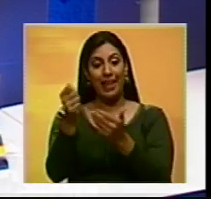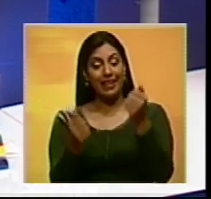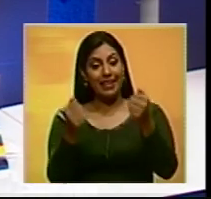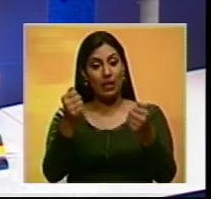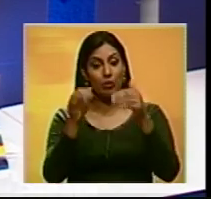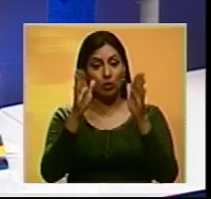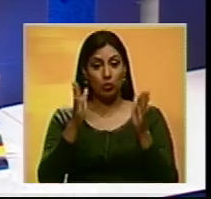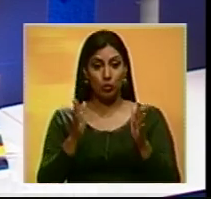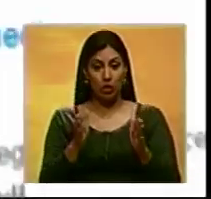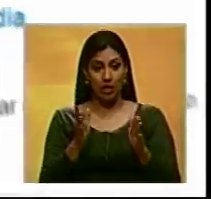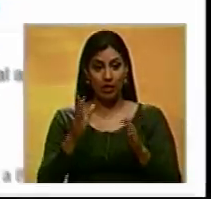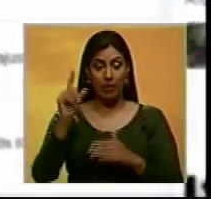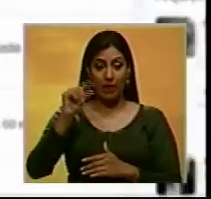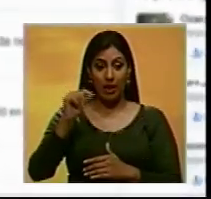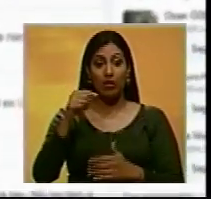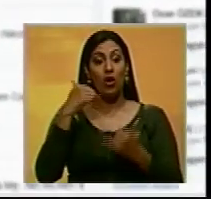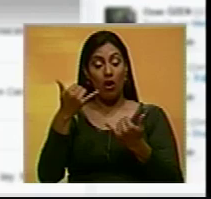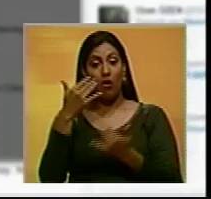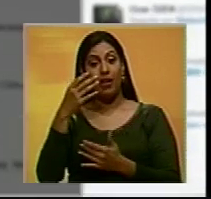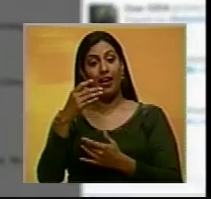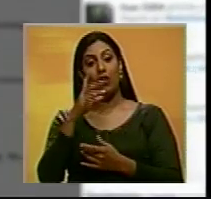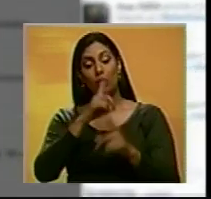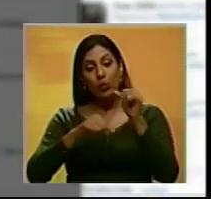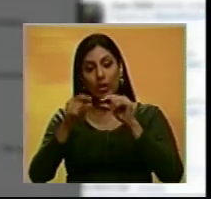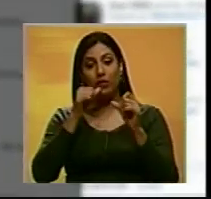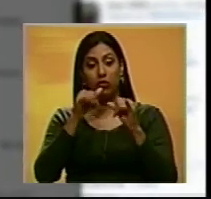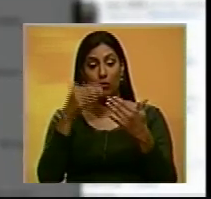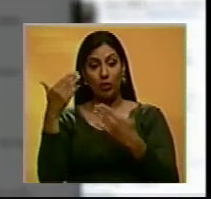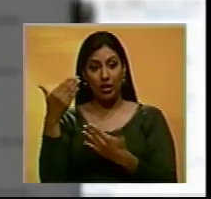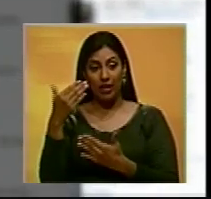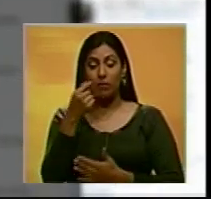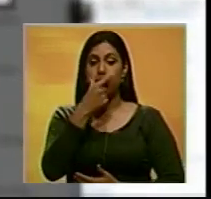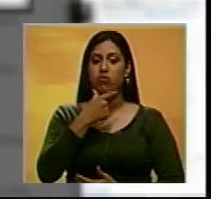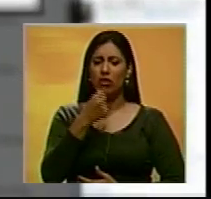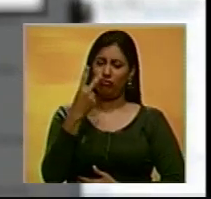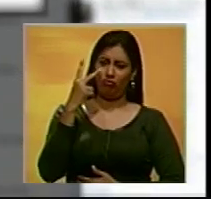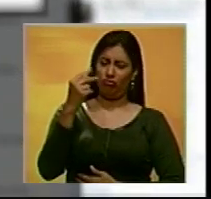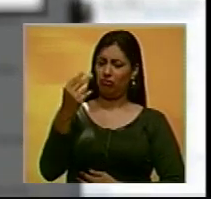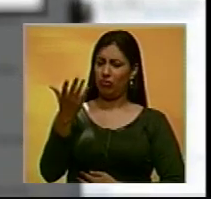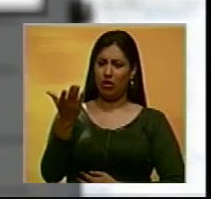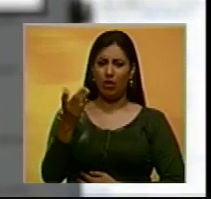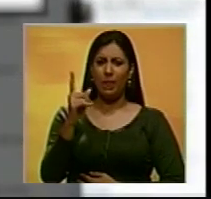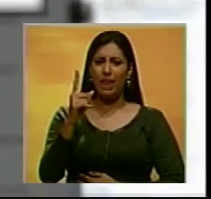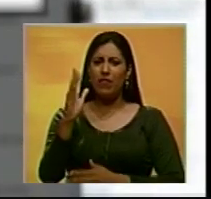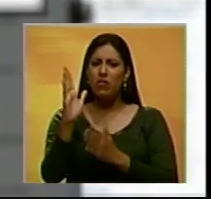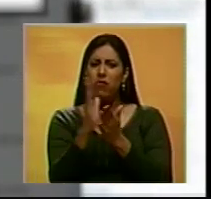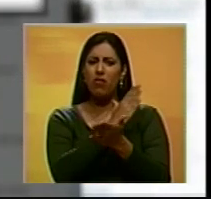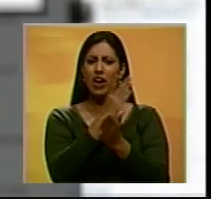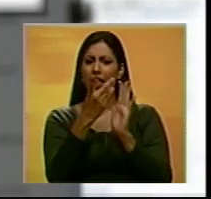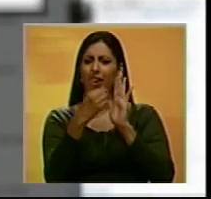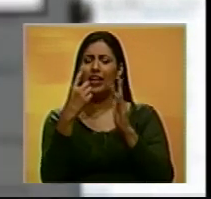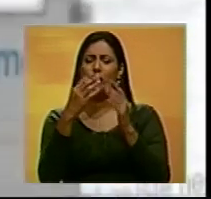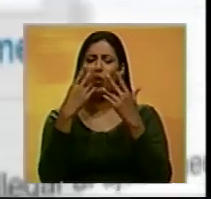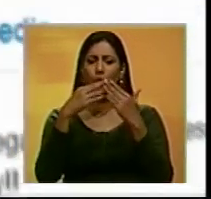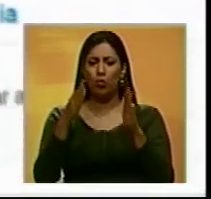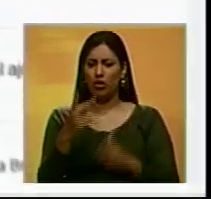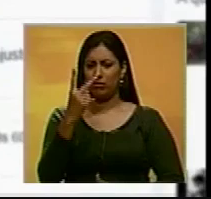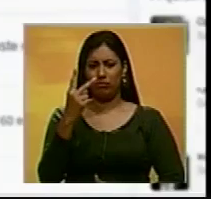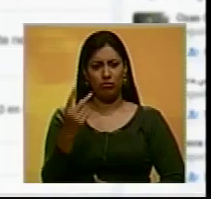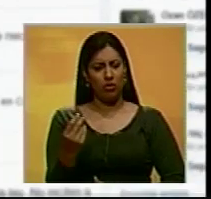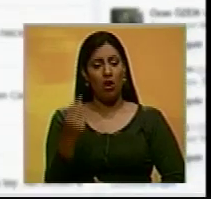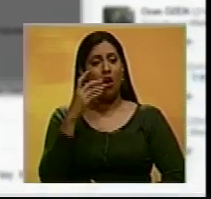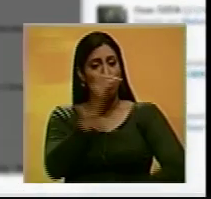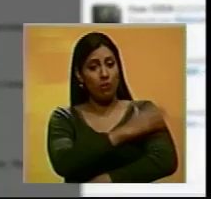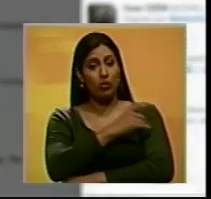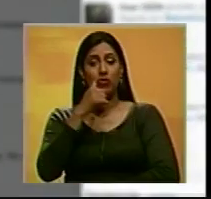transporte estudiantil. A través de su cuenta en la red social Twitter, Molina desmintió que se haya eliminado este derecho. A su juicio, sectores